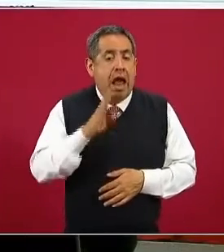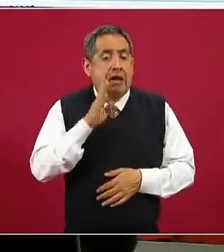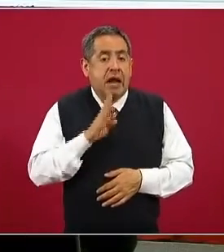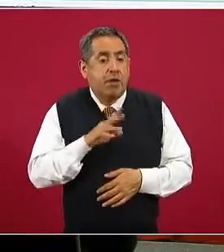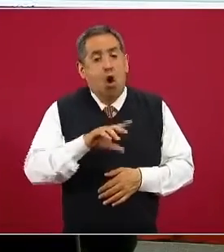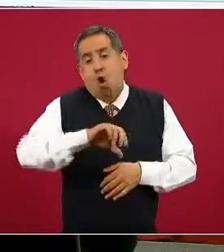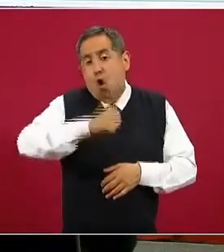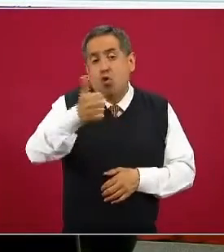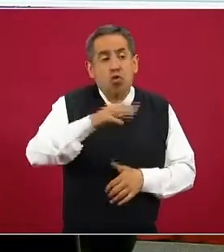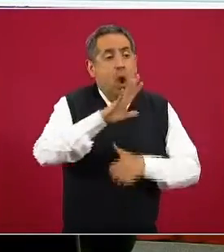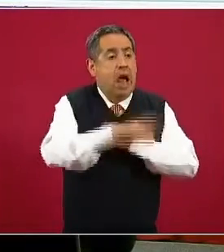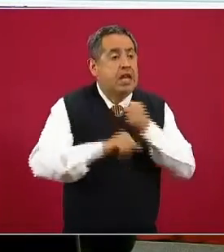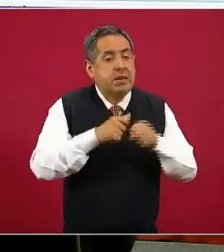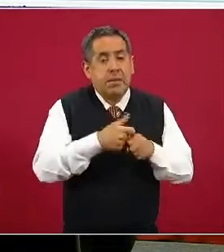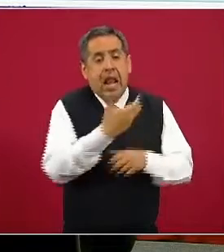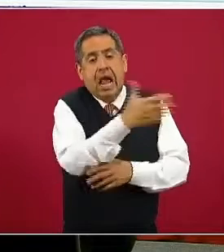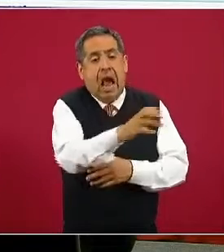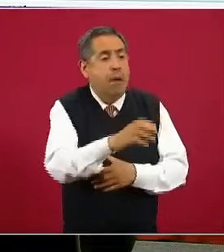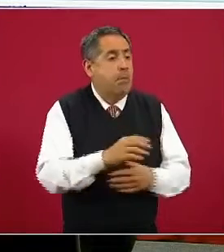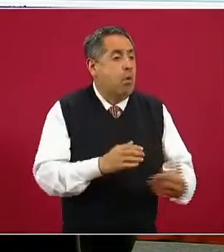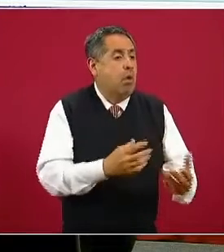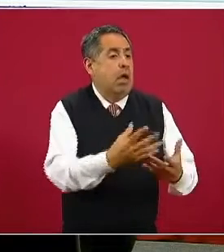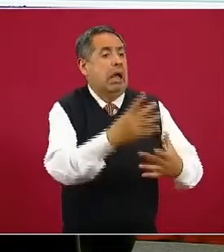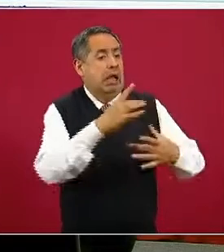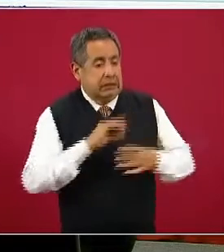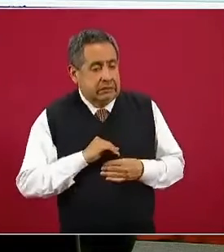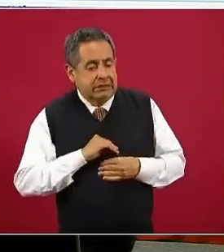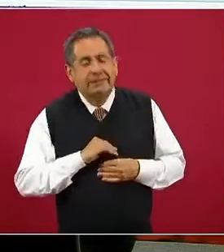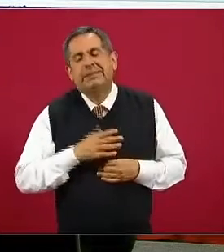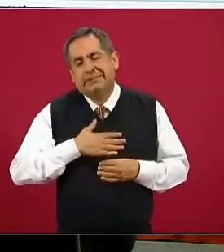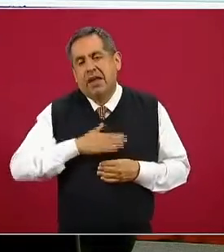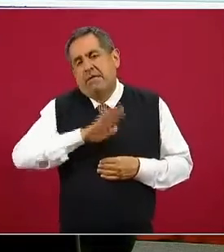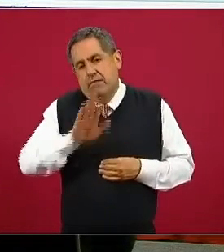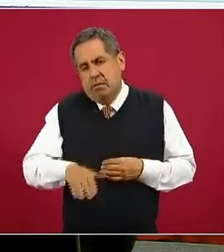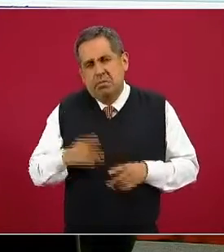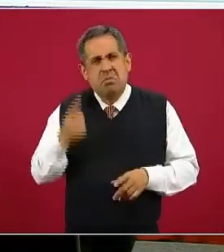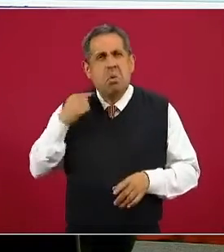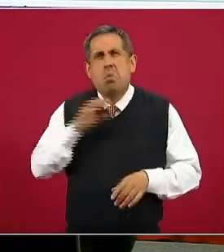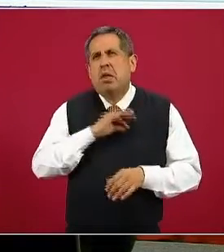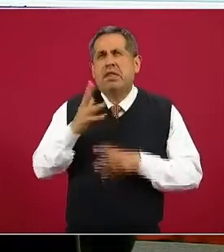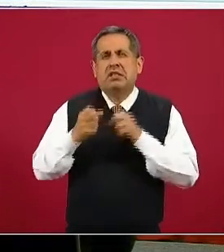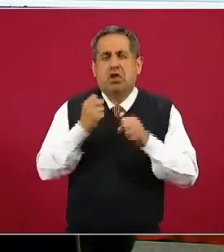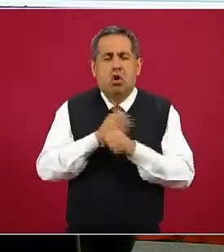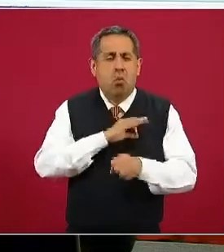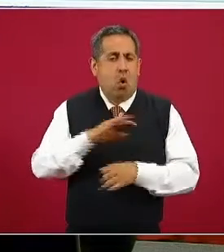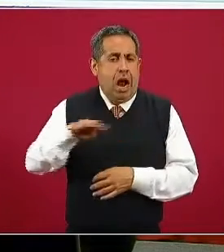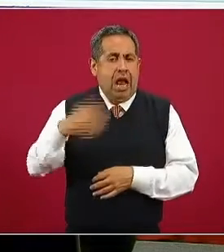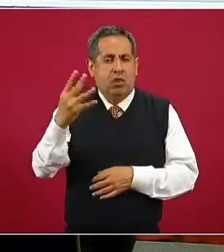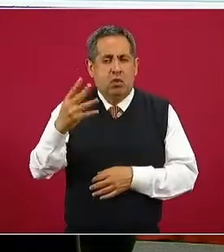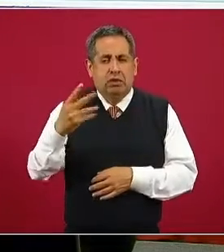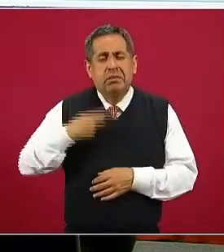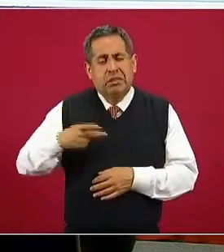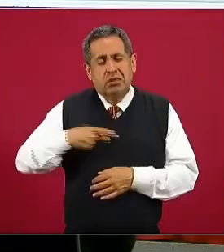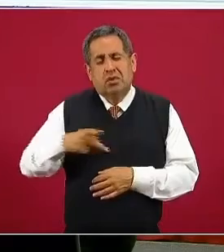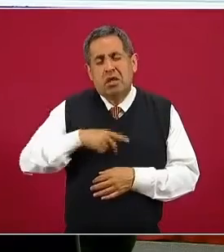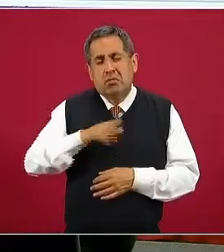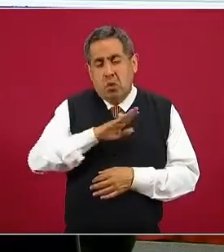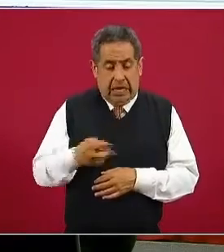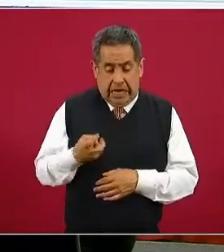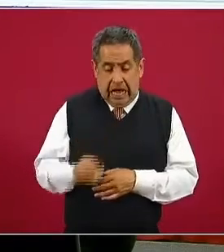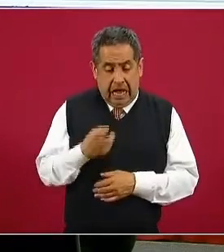por animales salvajes. Más o menos en los últimos 10 años aproximadamente hemos tenido 14 casos y justo este